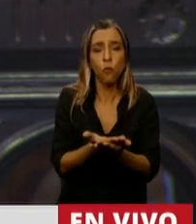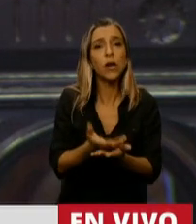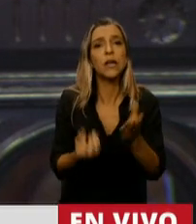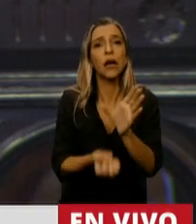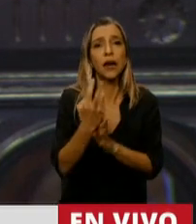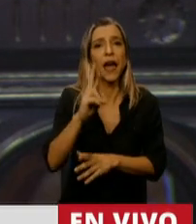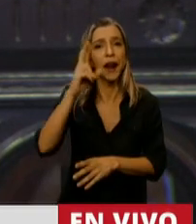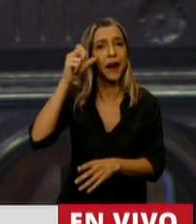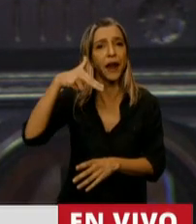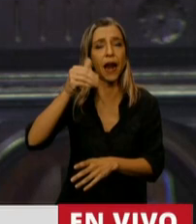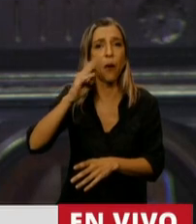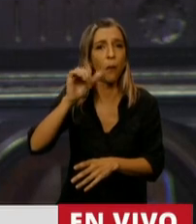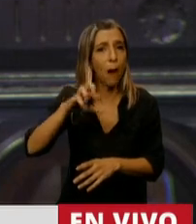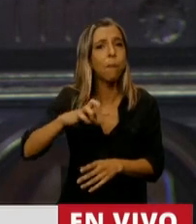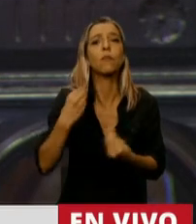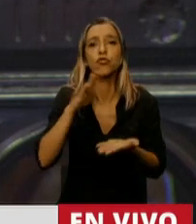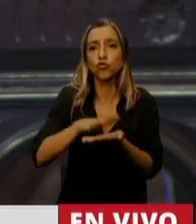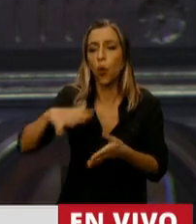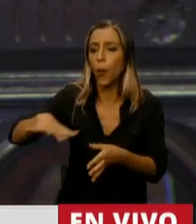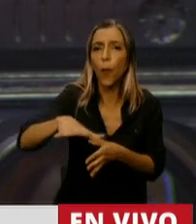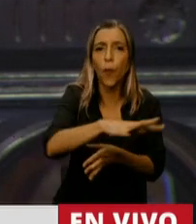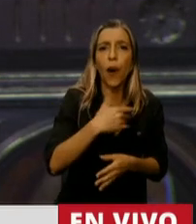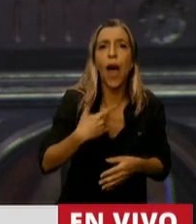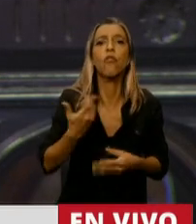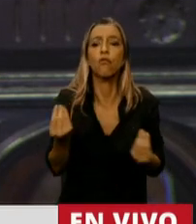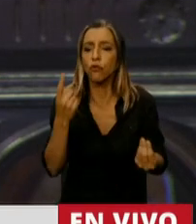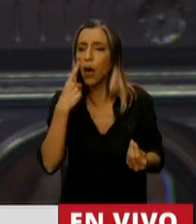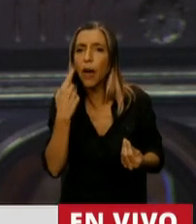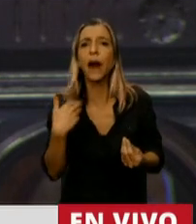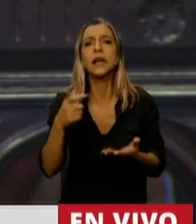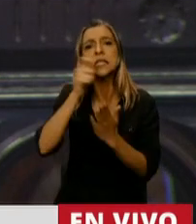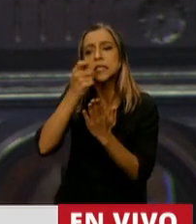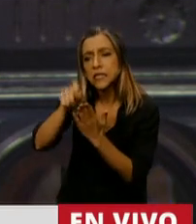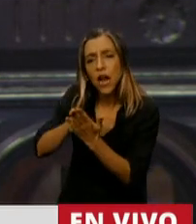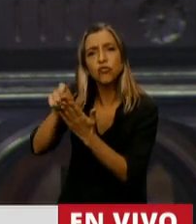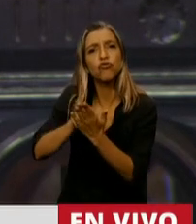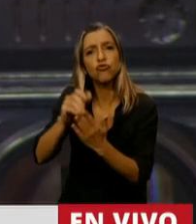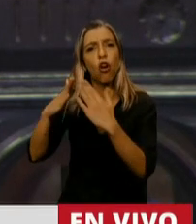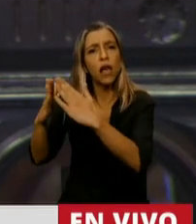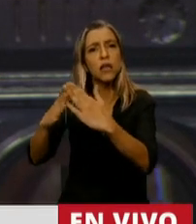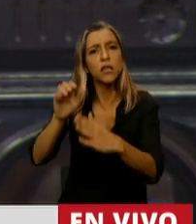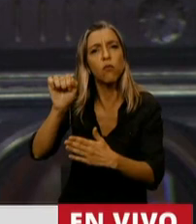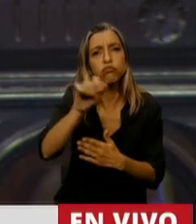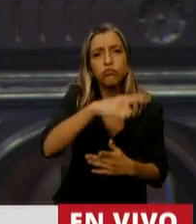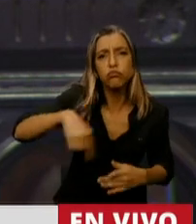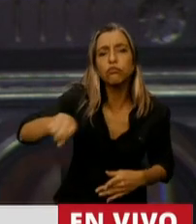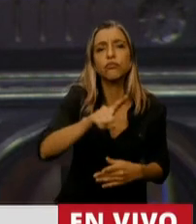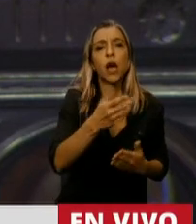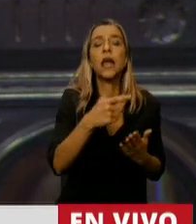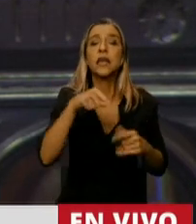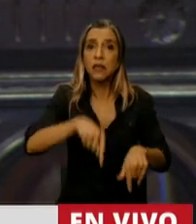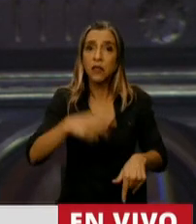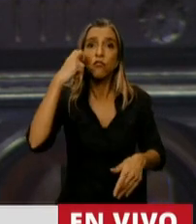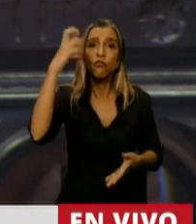Populares. Se hizo un censo, fuimos casa por casa y en este Congreso se votó una ley por